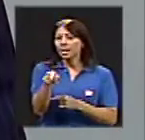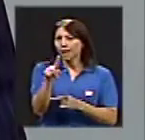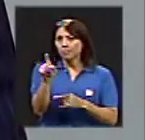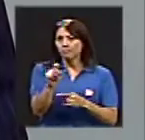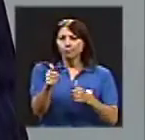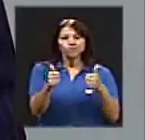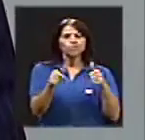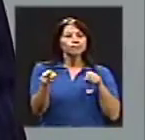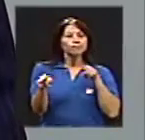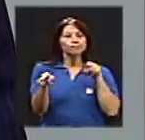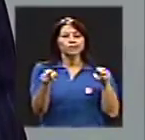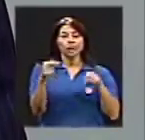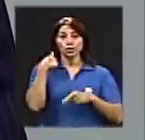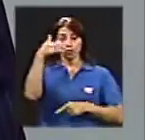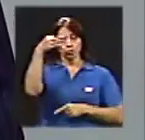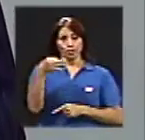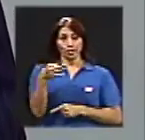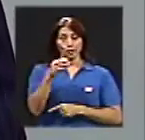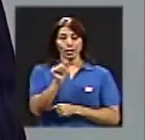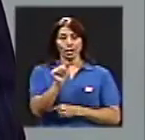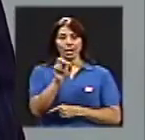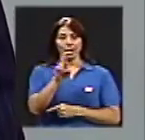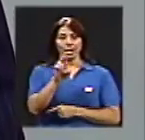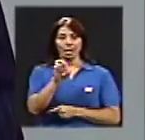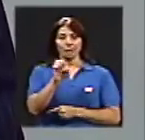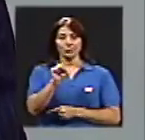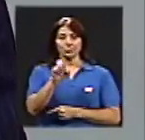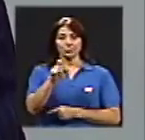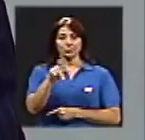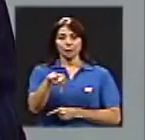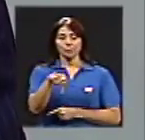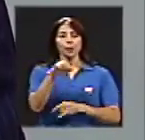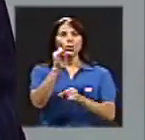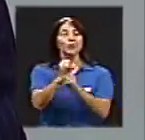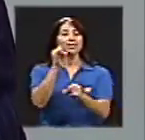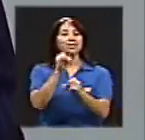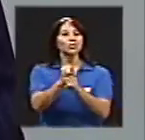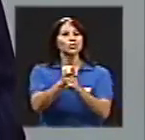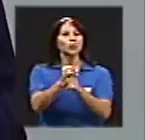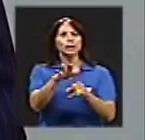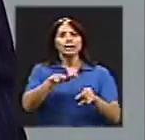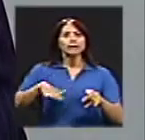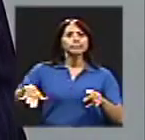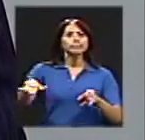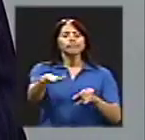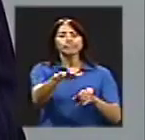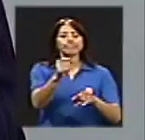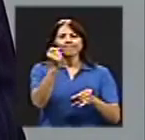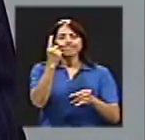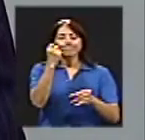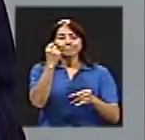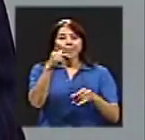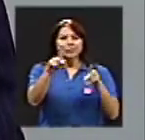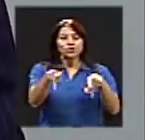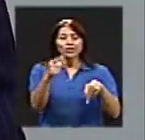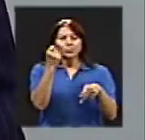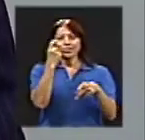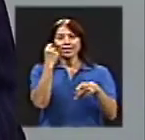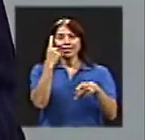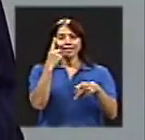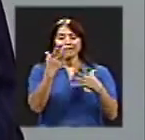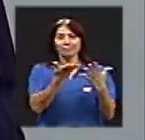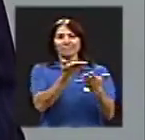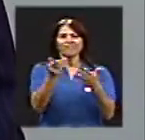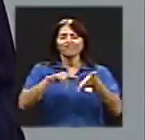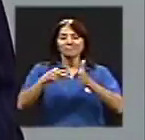una entidad, una institución que es bastante incomprendida a nivel nacional, pero que sin embargo le presta un servicio